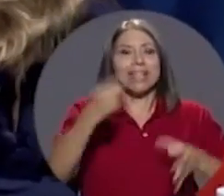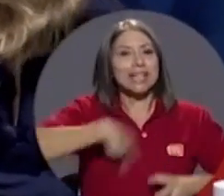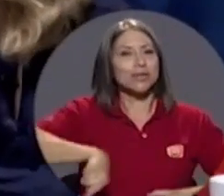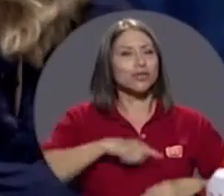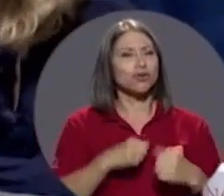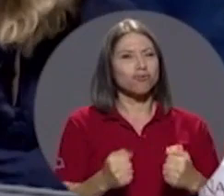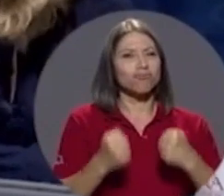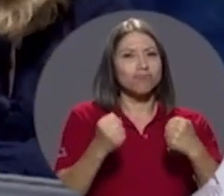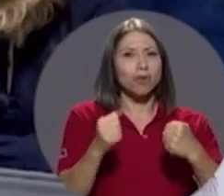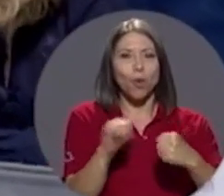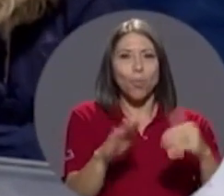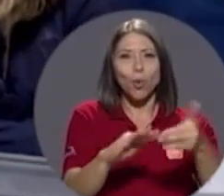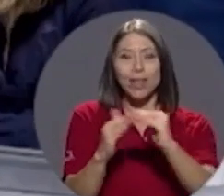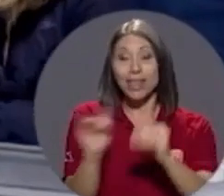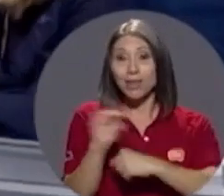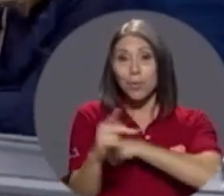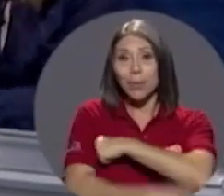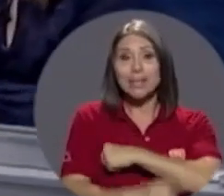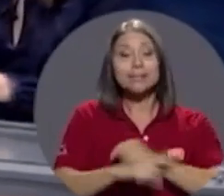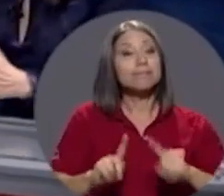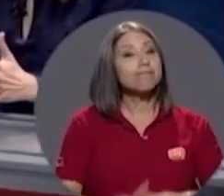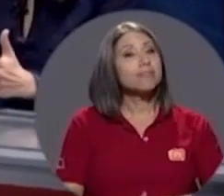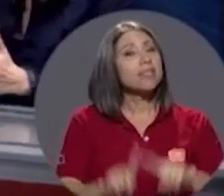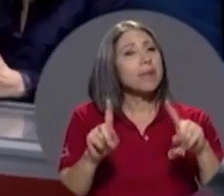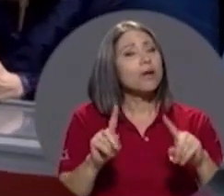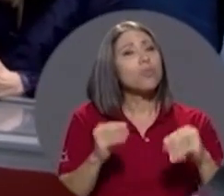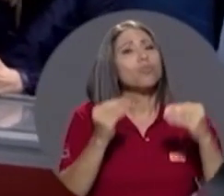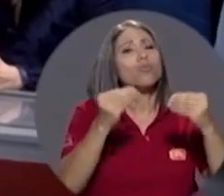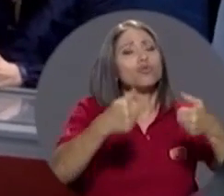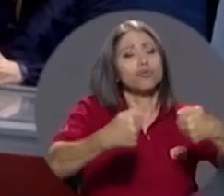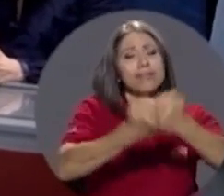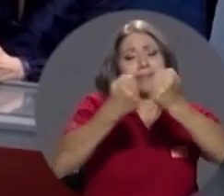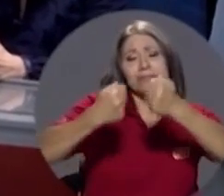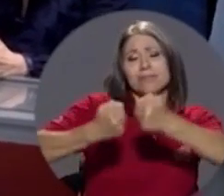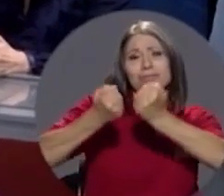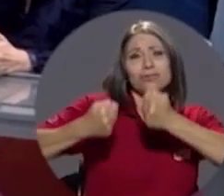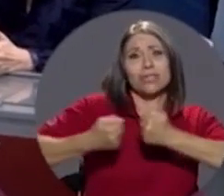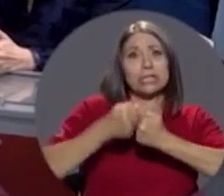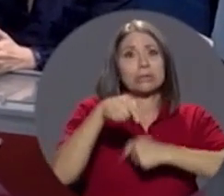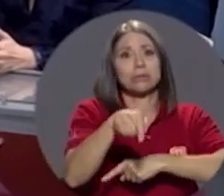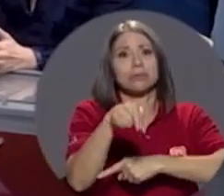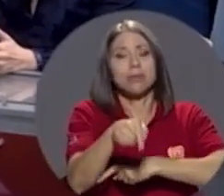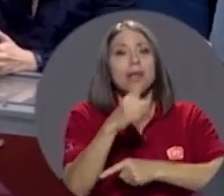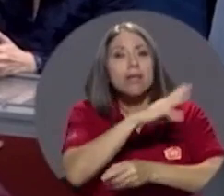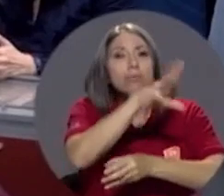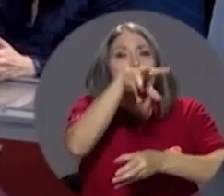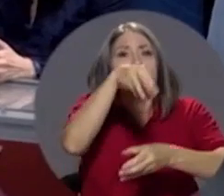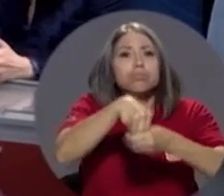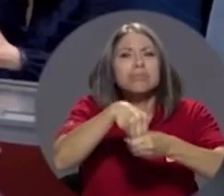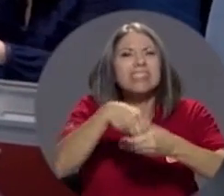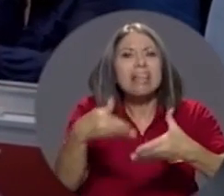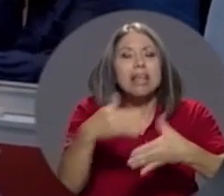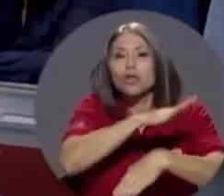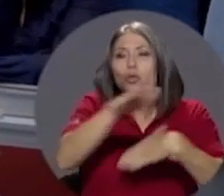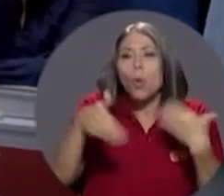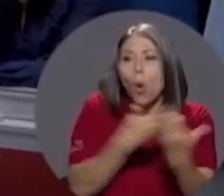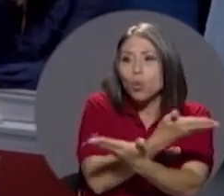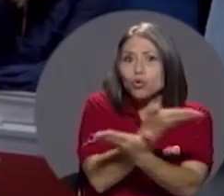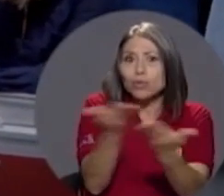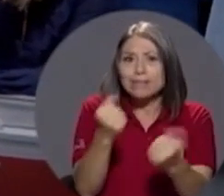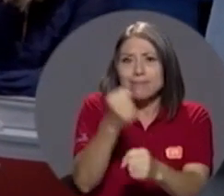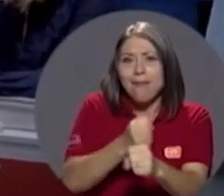consolidemos como comunidad y como país. Sin embargo, son muchos los retos que tenemos en esta materia e involucra el trabajo de todas y